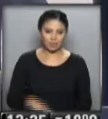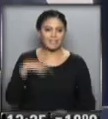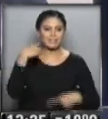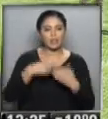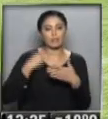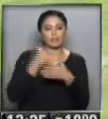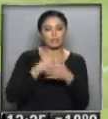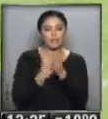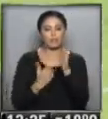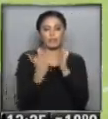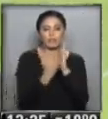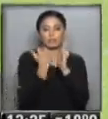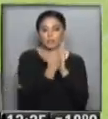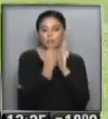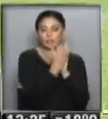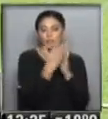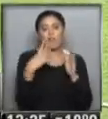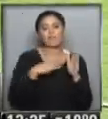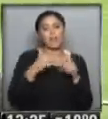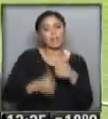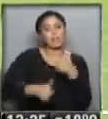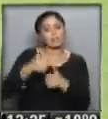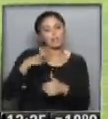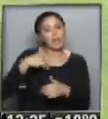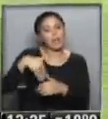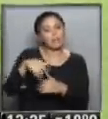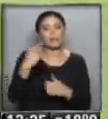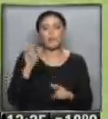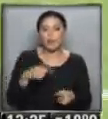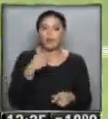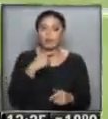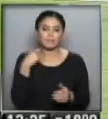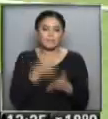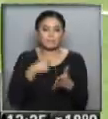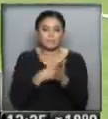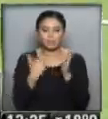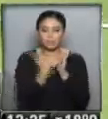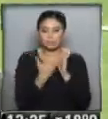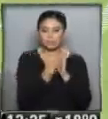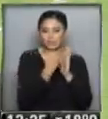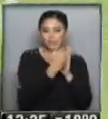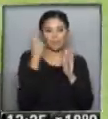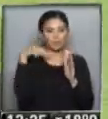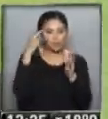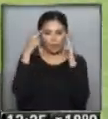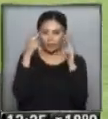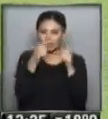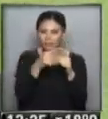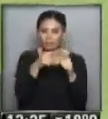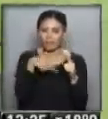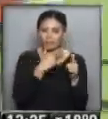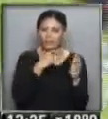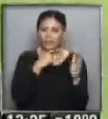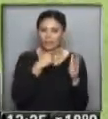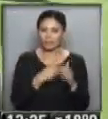seguir peleando arriba, falta mucho para el campeonato, pero lo queremos seguir peleando, esa es la mentalidad que tenemos, es lo que